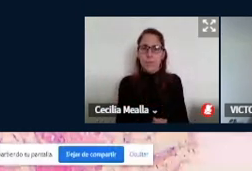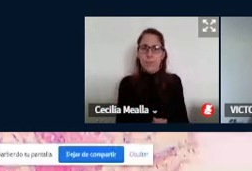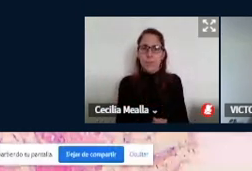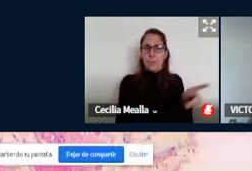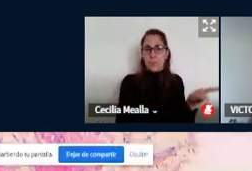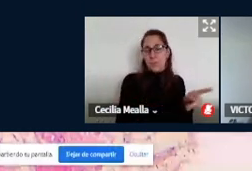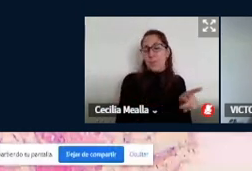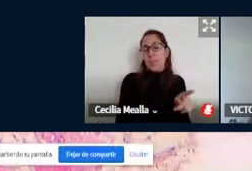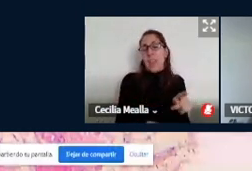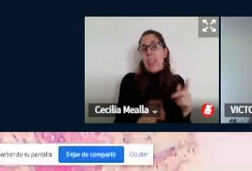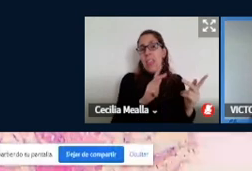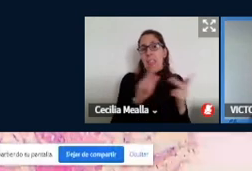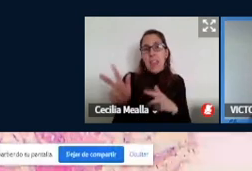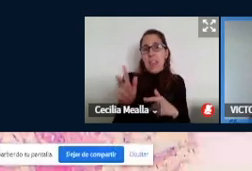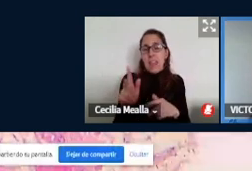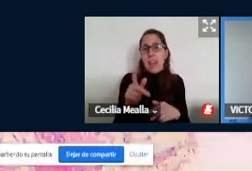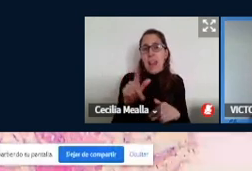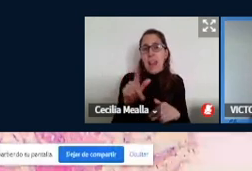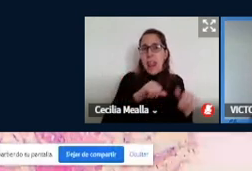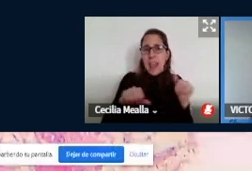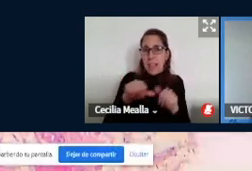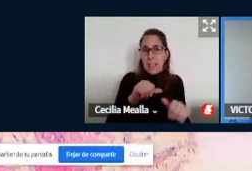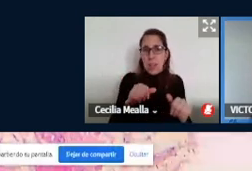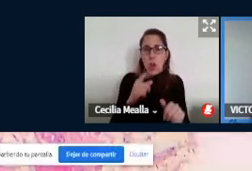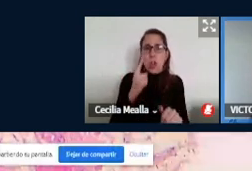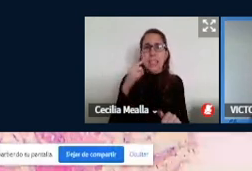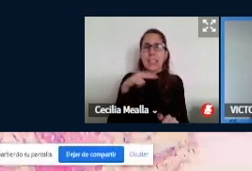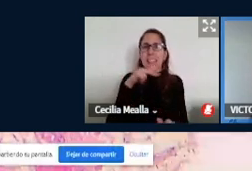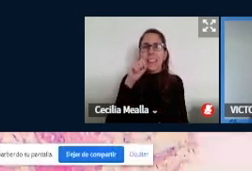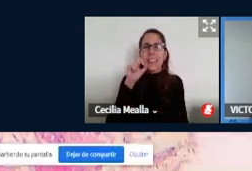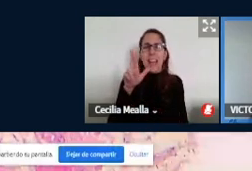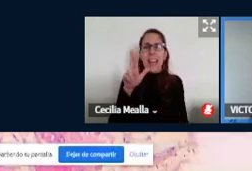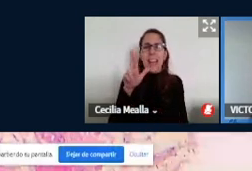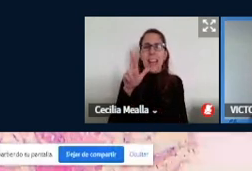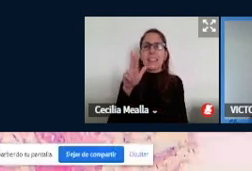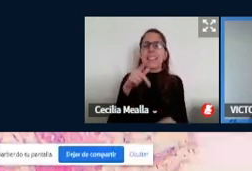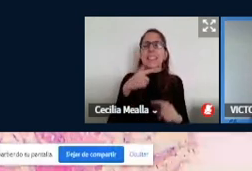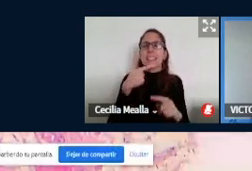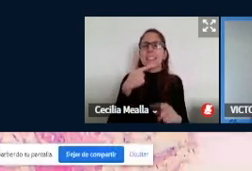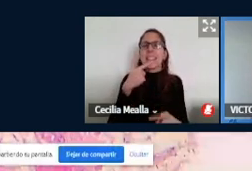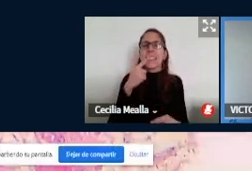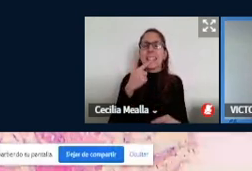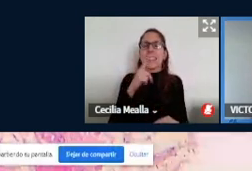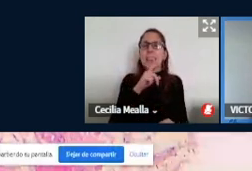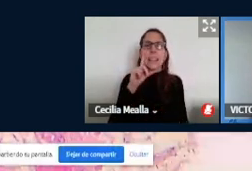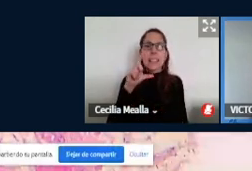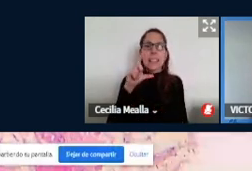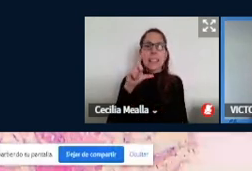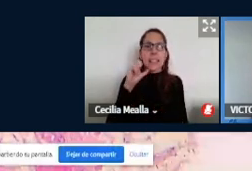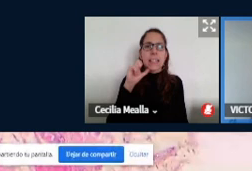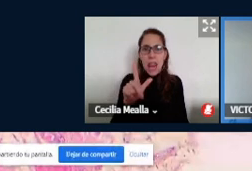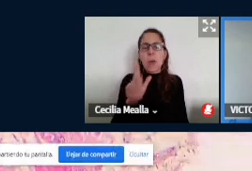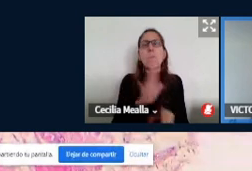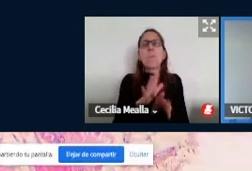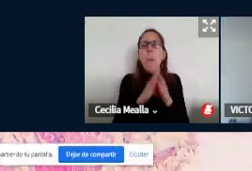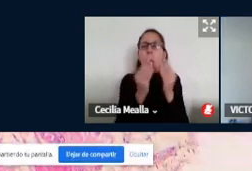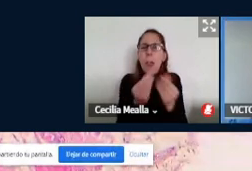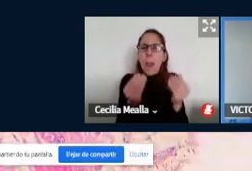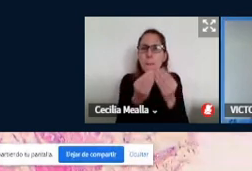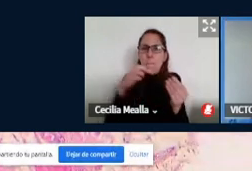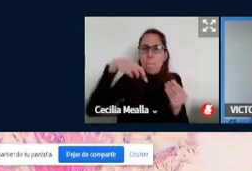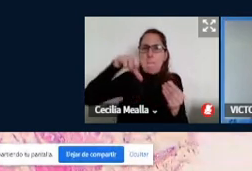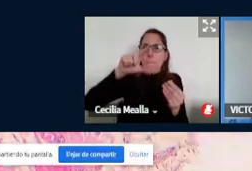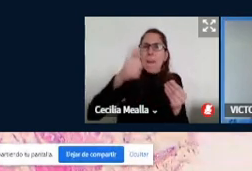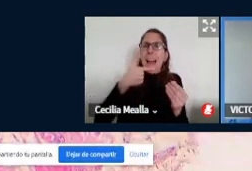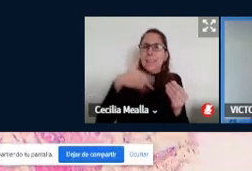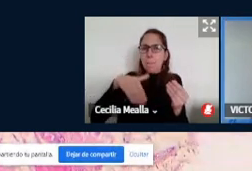Valentina dice líquido intersticial. Perfecto. Es líquido intersticial, ¿sí? Sería como ese plasma.